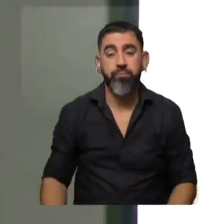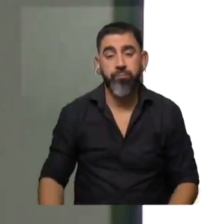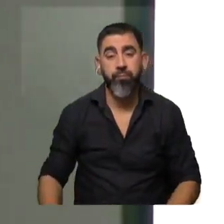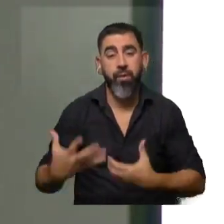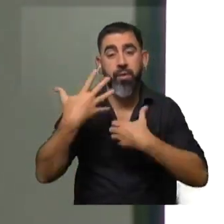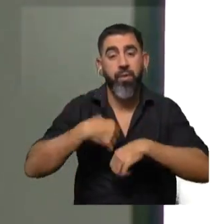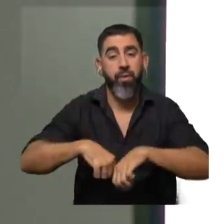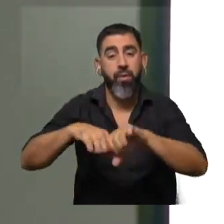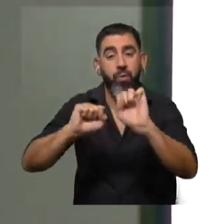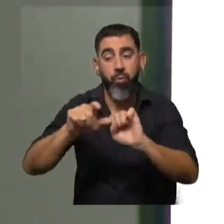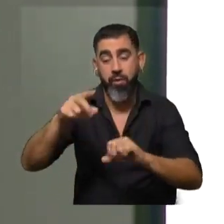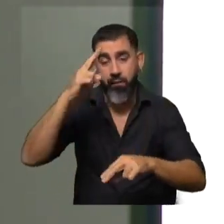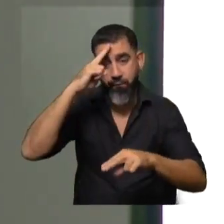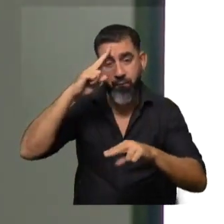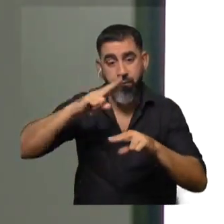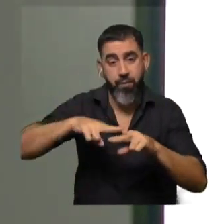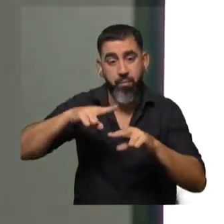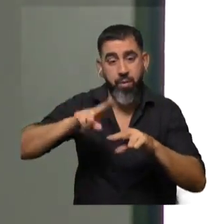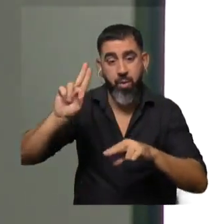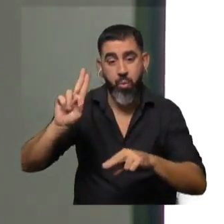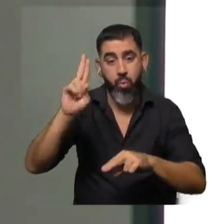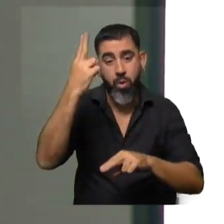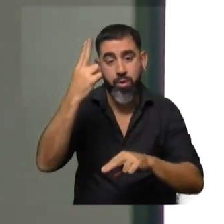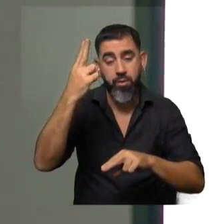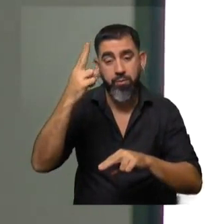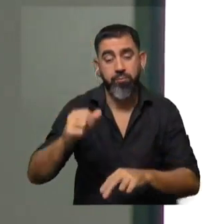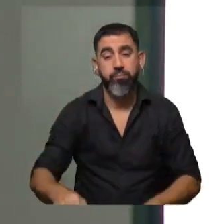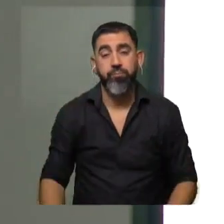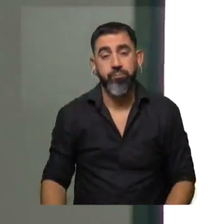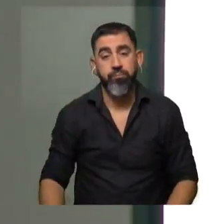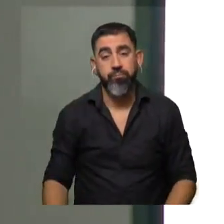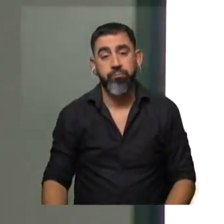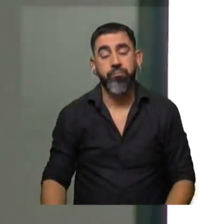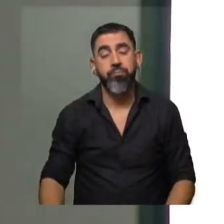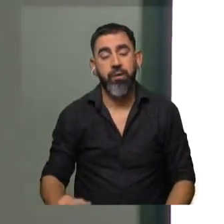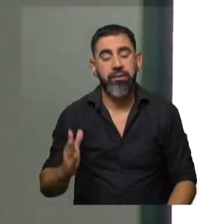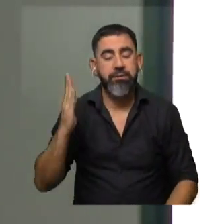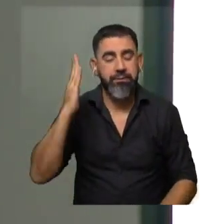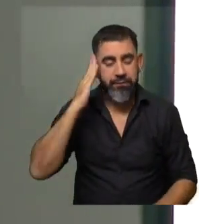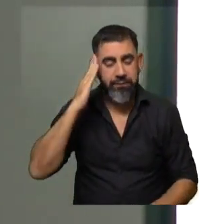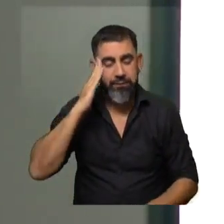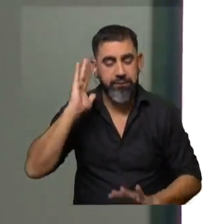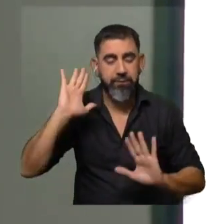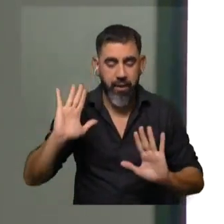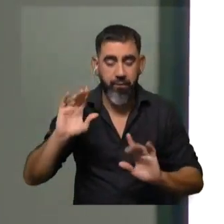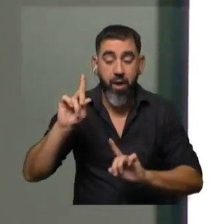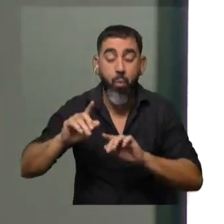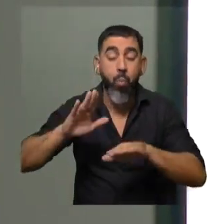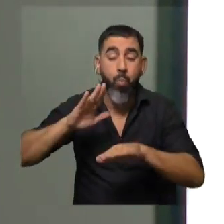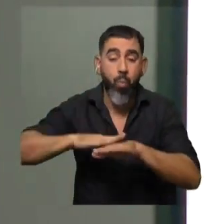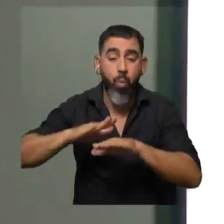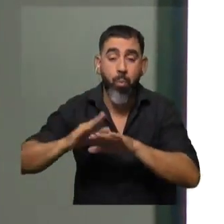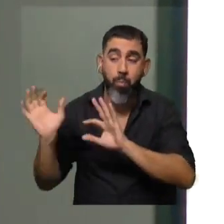la leishmaniasis en Uruguay fue algo que se veía venir y que realmente